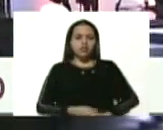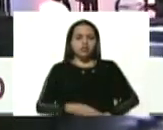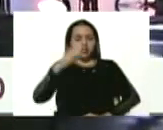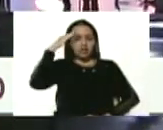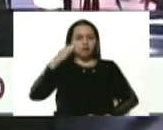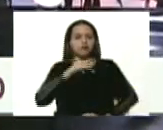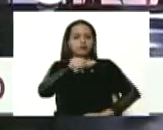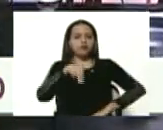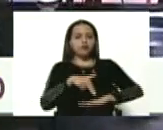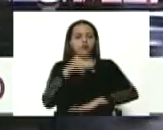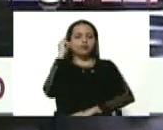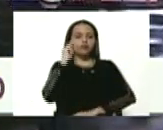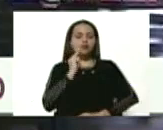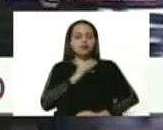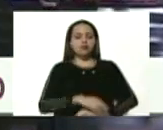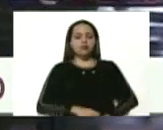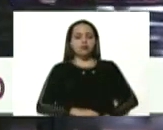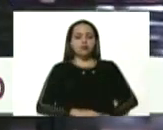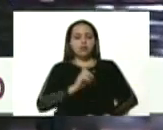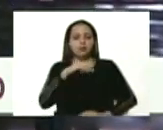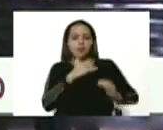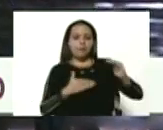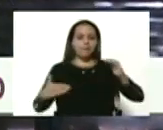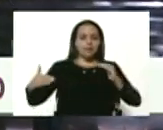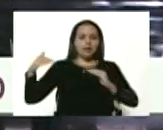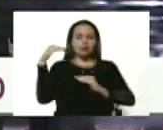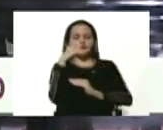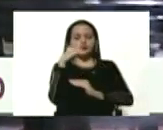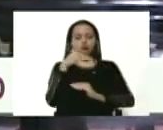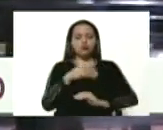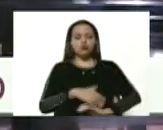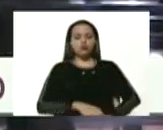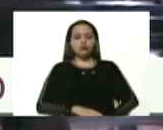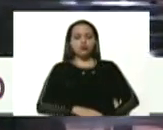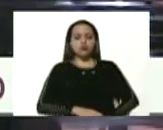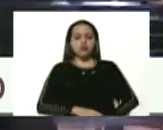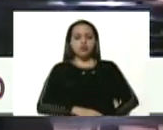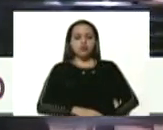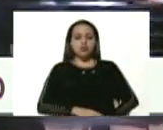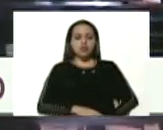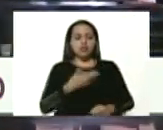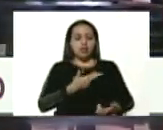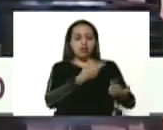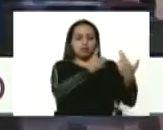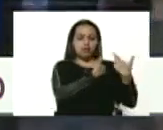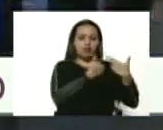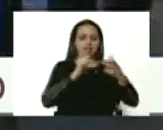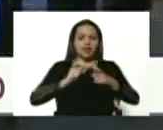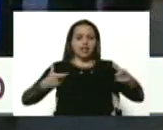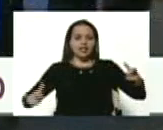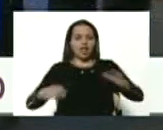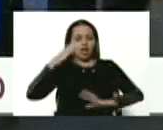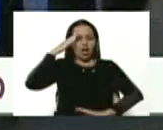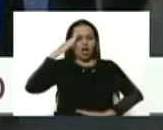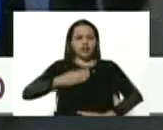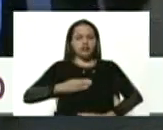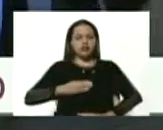Bolivariana. Y el ciudadano mayor general Alexis José Rodríguez Cabello, comandante general del Ejército Bolivariano.